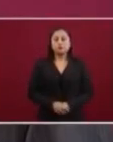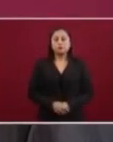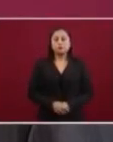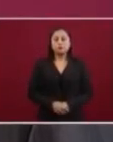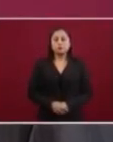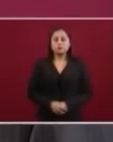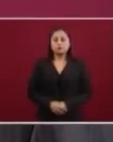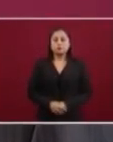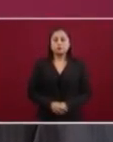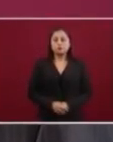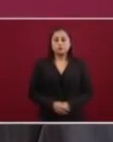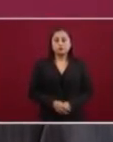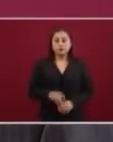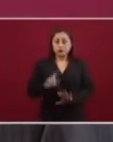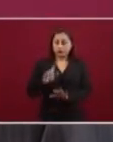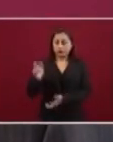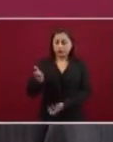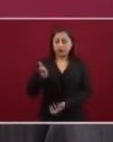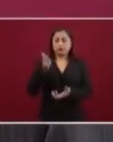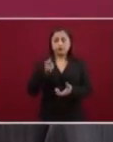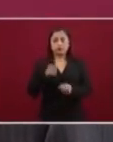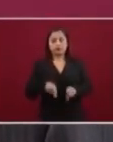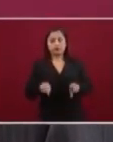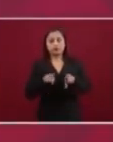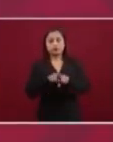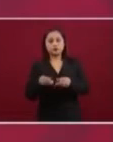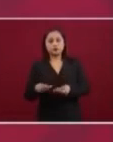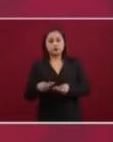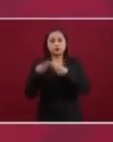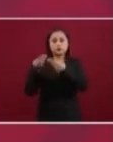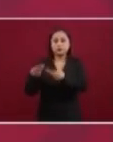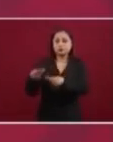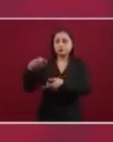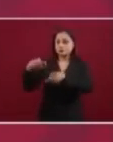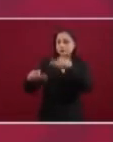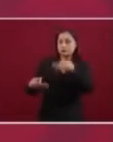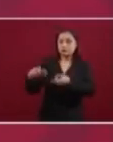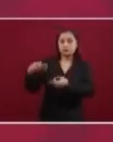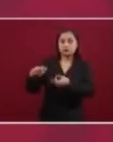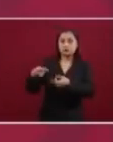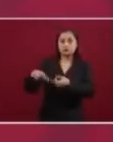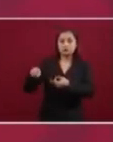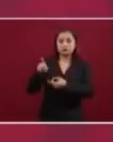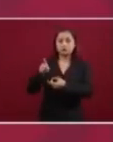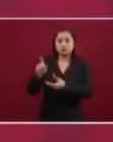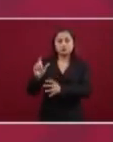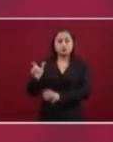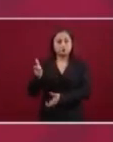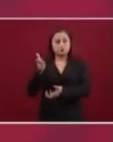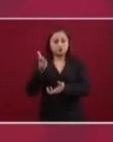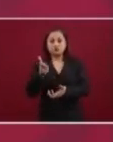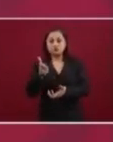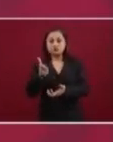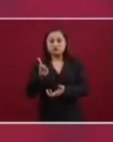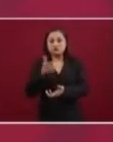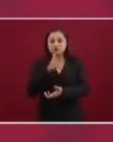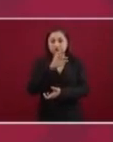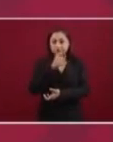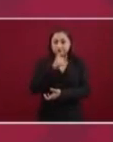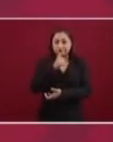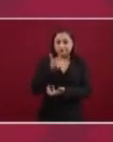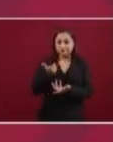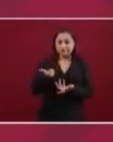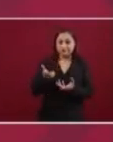año. En menos de un minuto, doctor, su opinión a propósito de lo anunciado por el presidente. Él habla de 2 millones de empleos, generación de